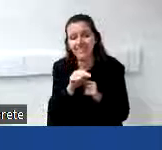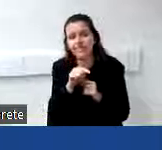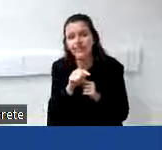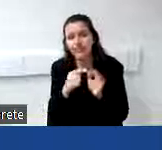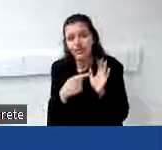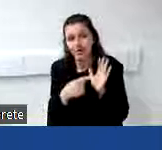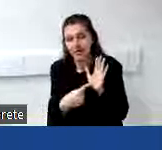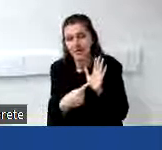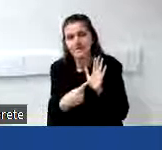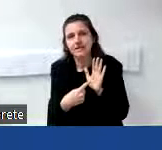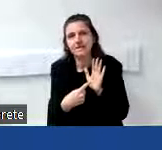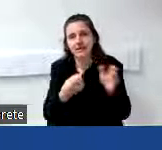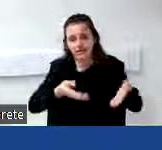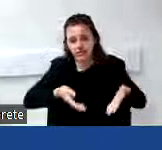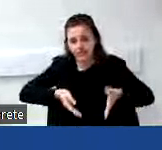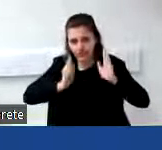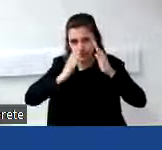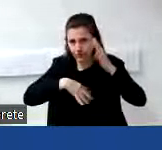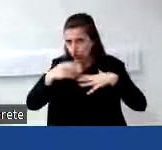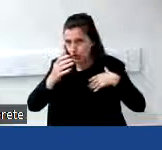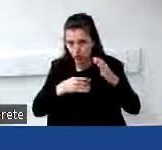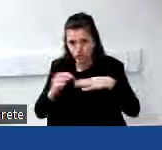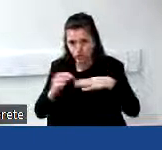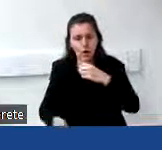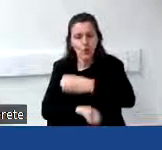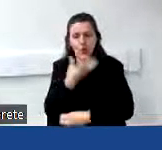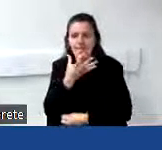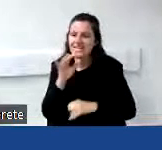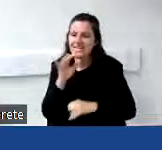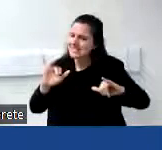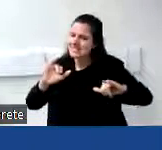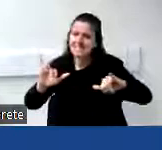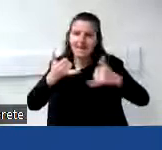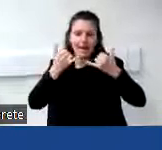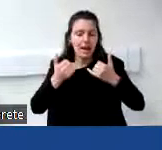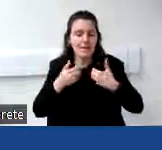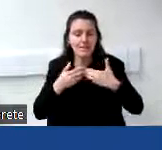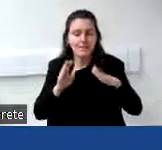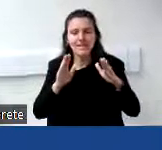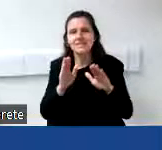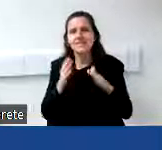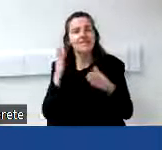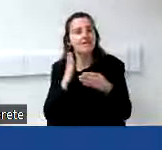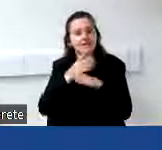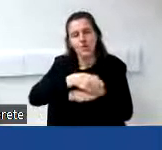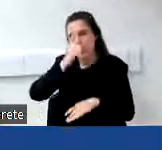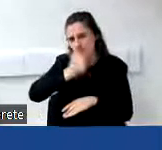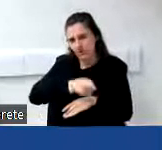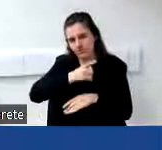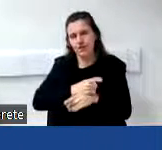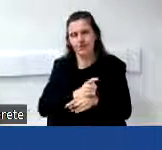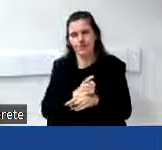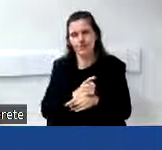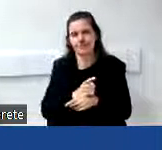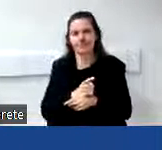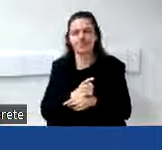tener determinadas condiciones ya de accesibilidad en su creación. Es como esto de contemplar la accesibilidad universal en el diseño.